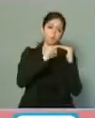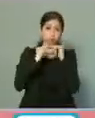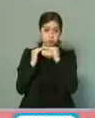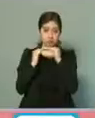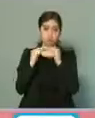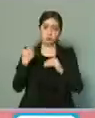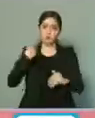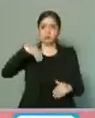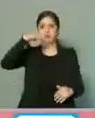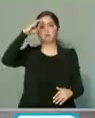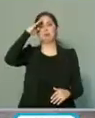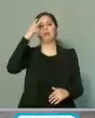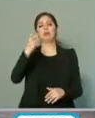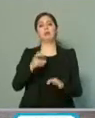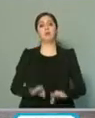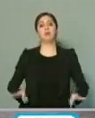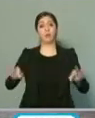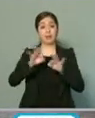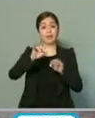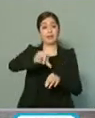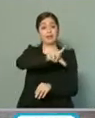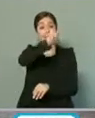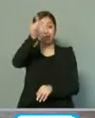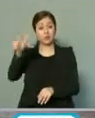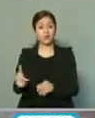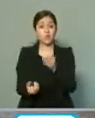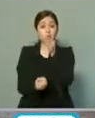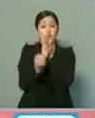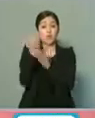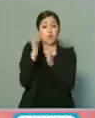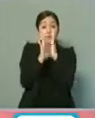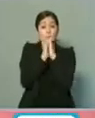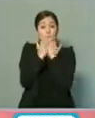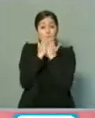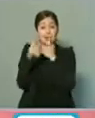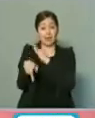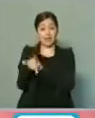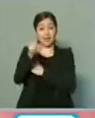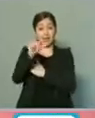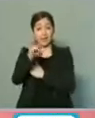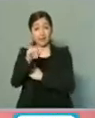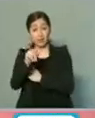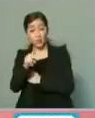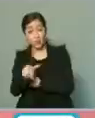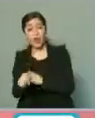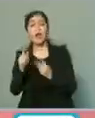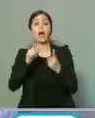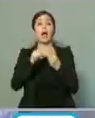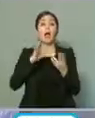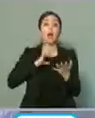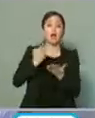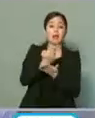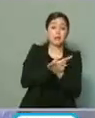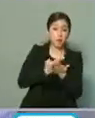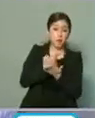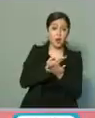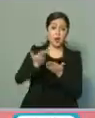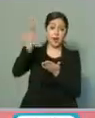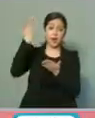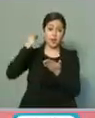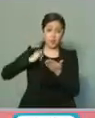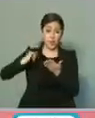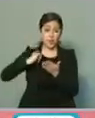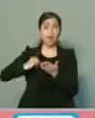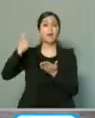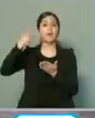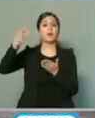también importante. Y las nuevas ediciones del Kama Sutra, que vienen ya ilustraciones contemporáneas, porque las originales